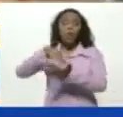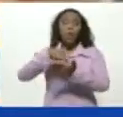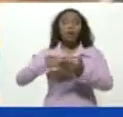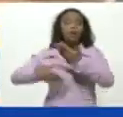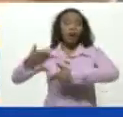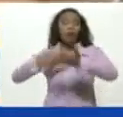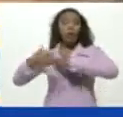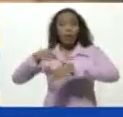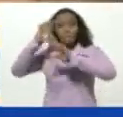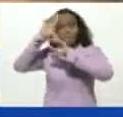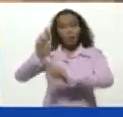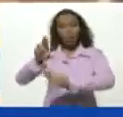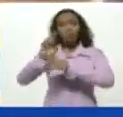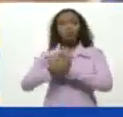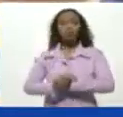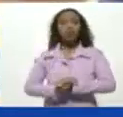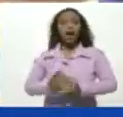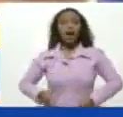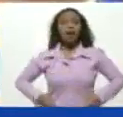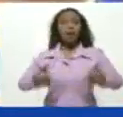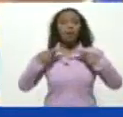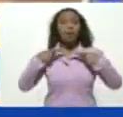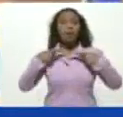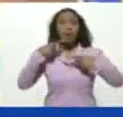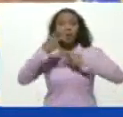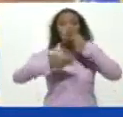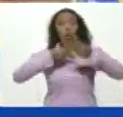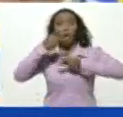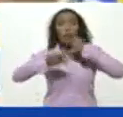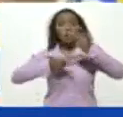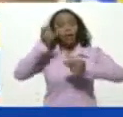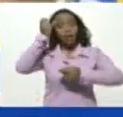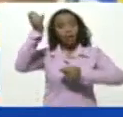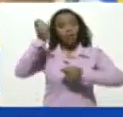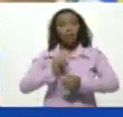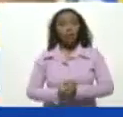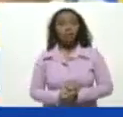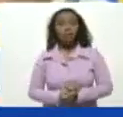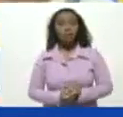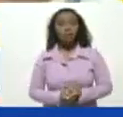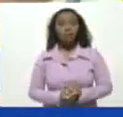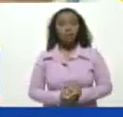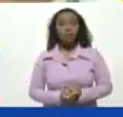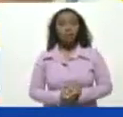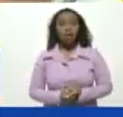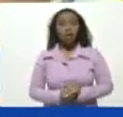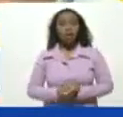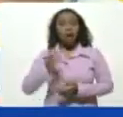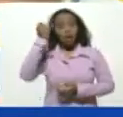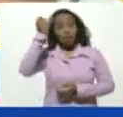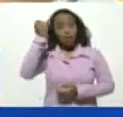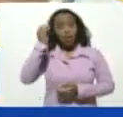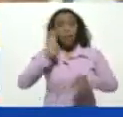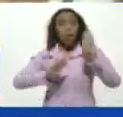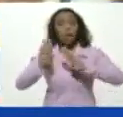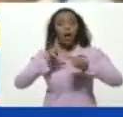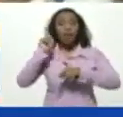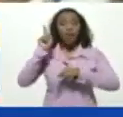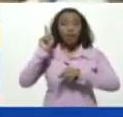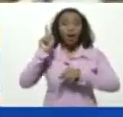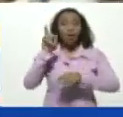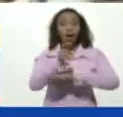respetando la vida política, las ideas, el bagaje ideológico de quienes gobiernan allá, de